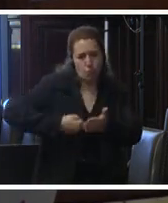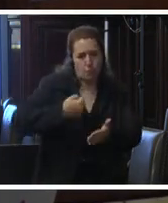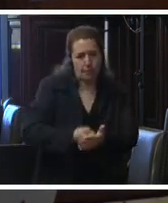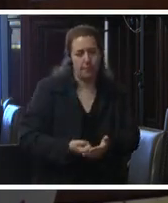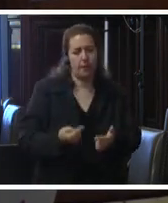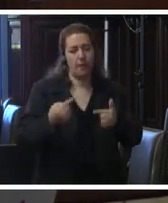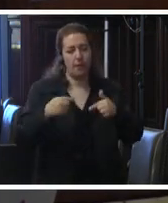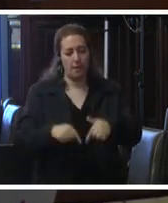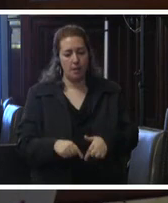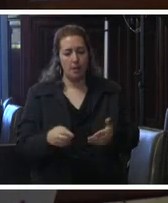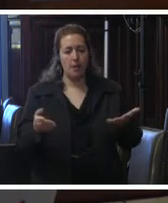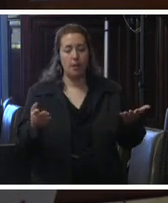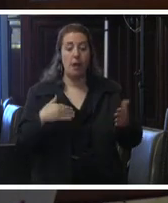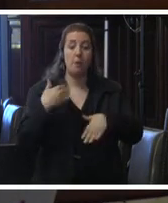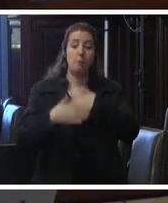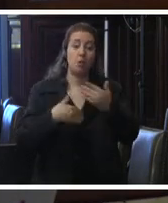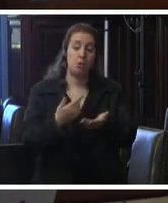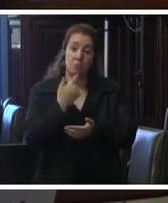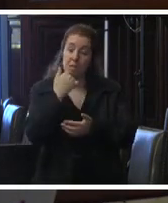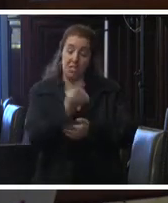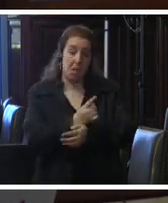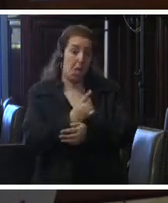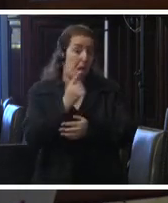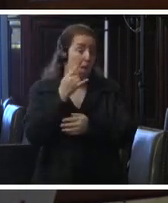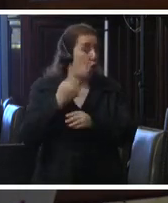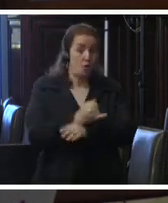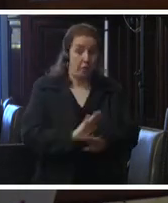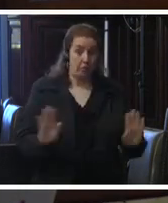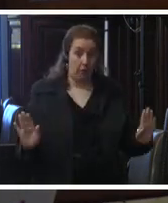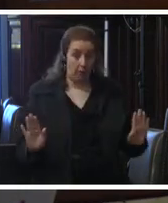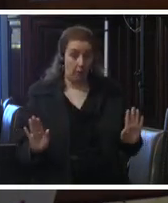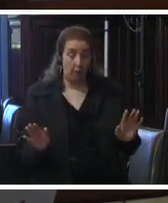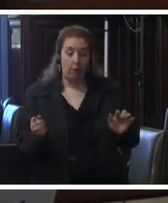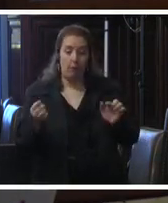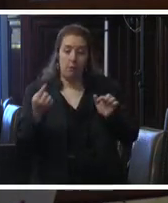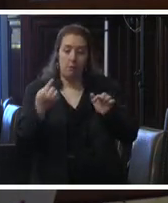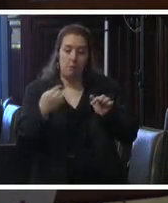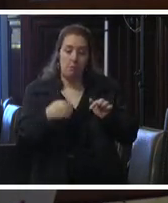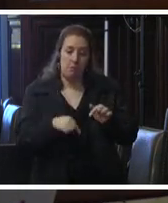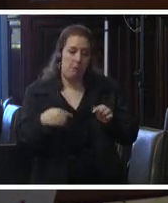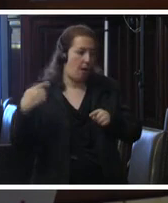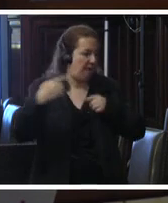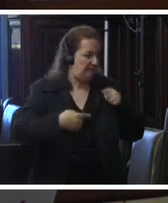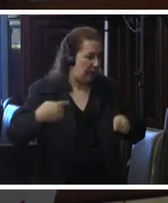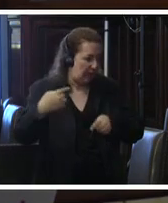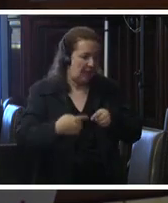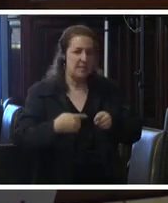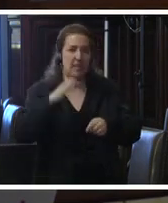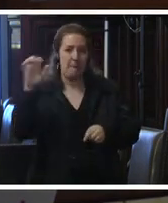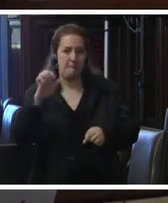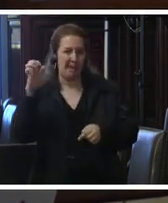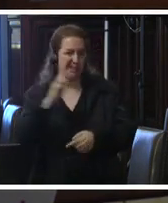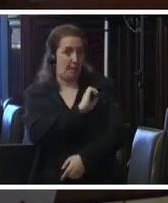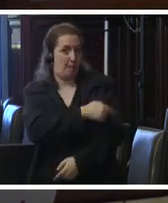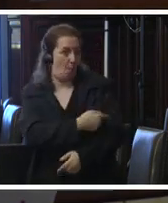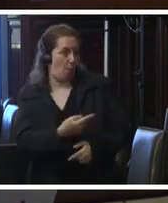un proceso que la declara inocente y que desmiente todos los ataques que la empresa minera ha hecho contra